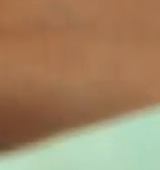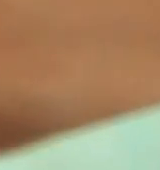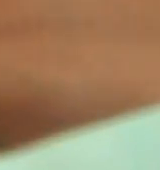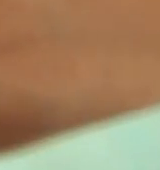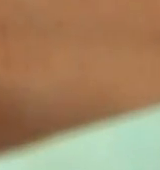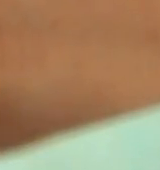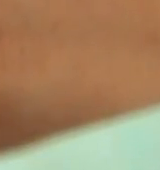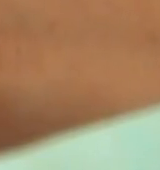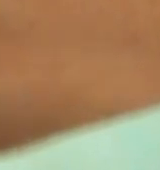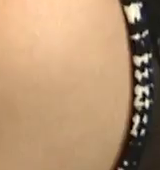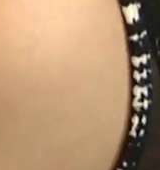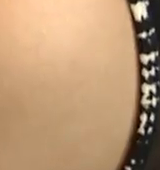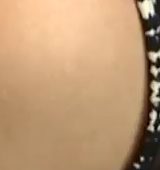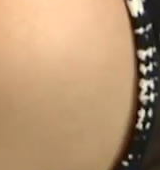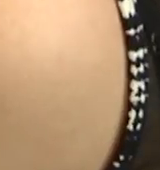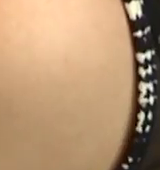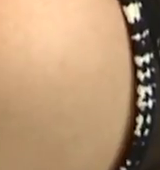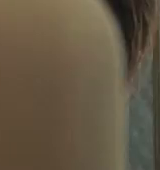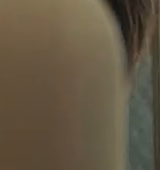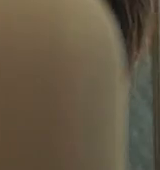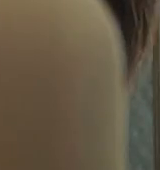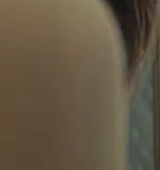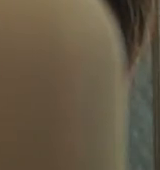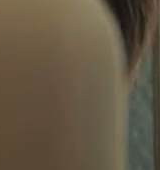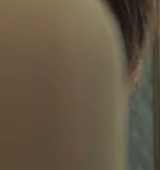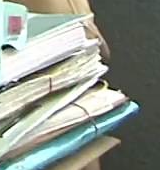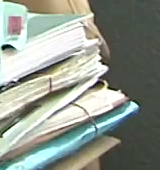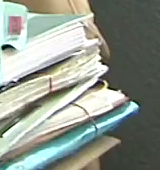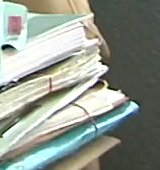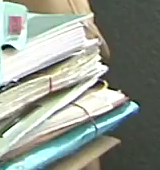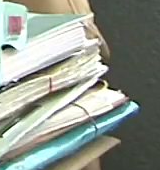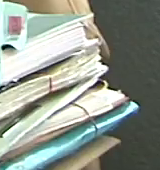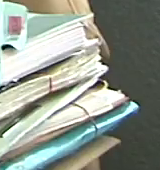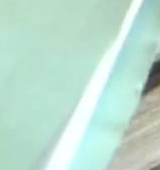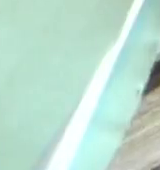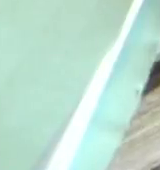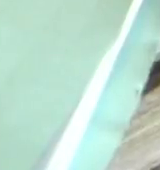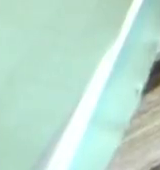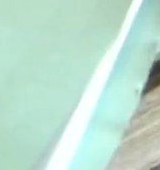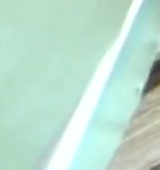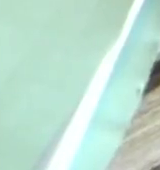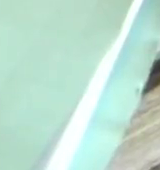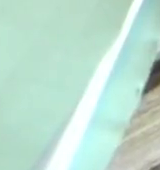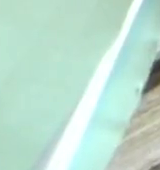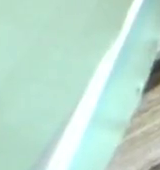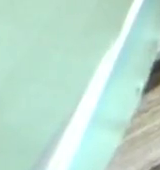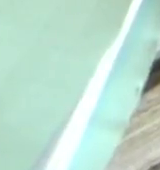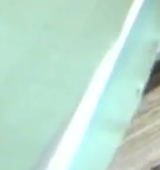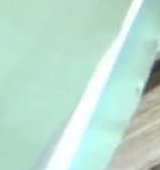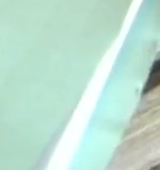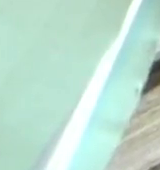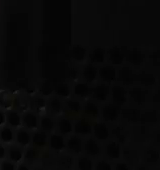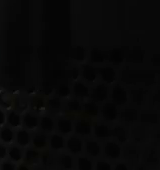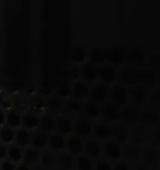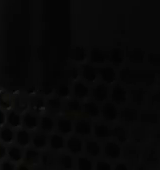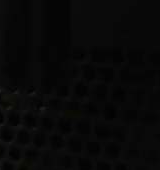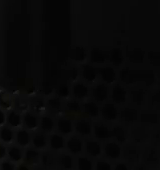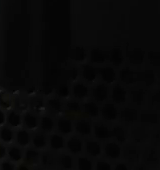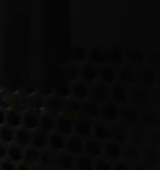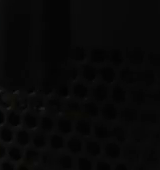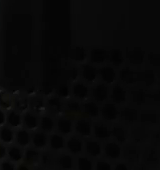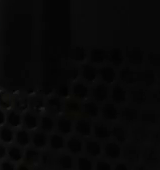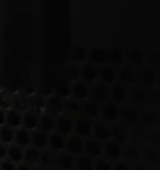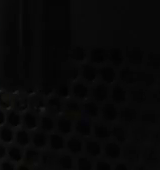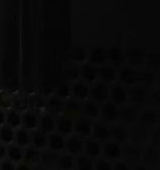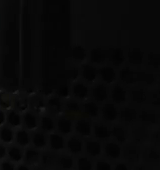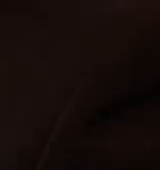Si requiere asesoría legal en trámites de pensión, divorcio o laborales, los abogados por la justicia social humana lo